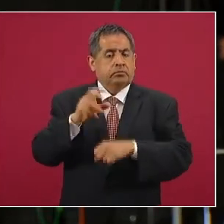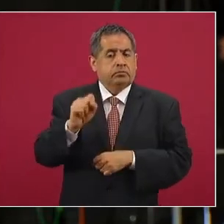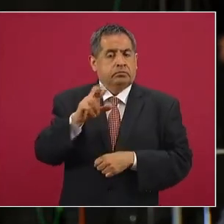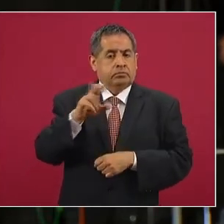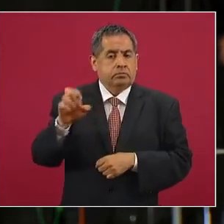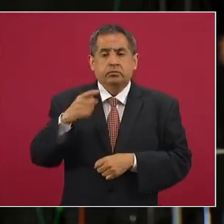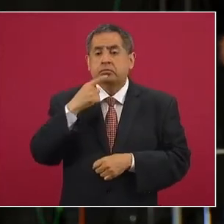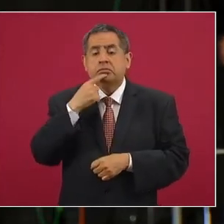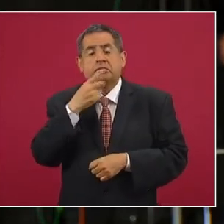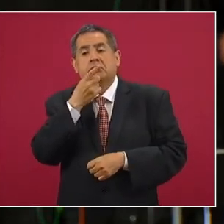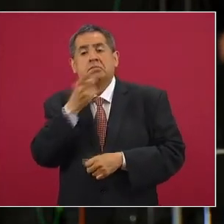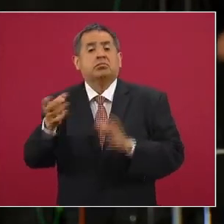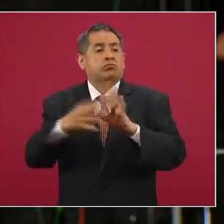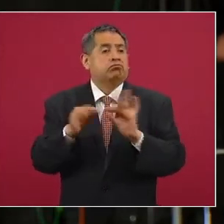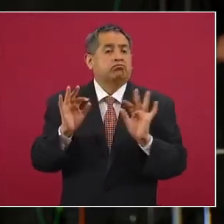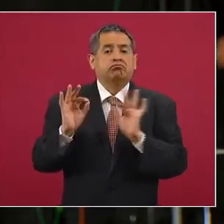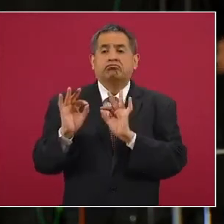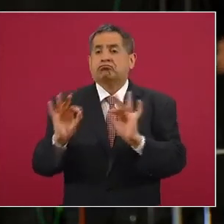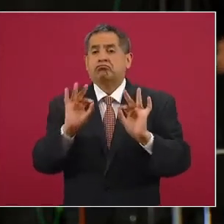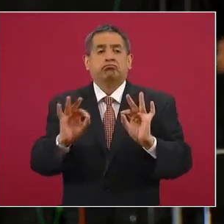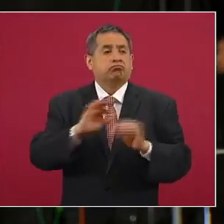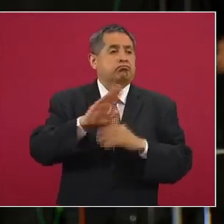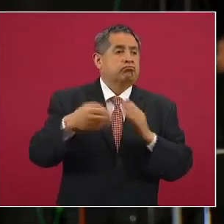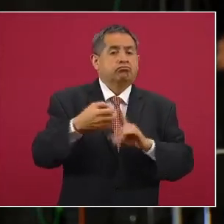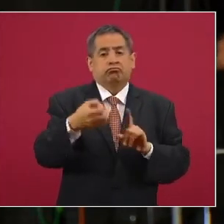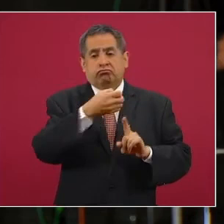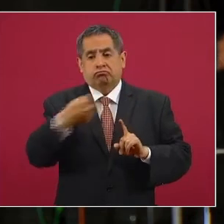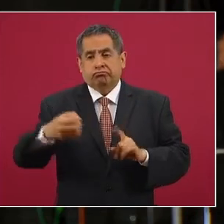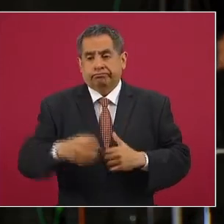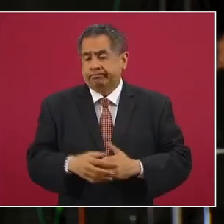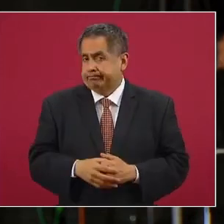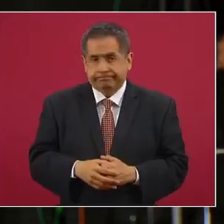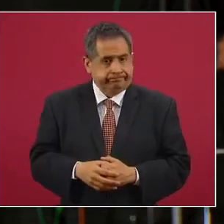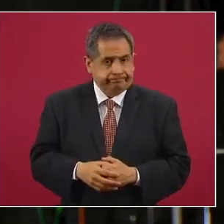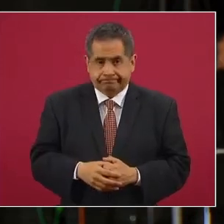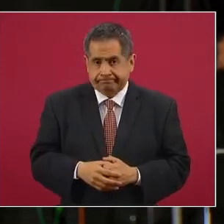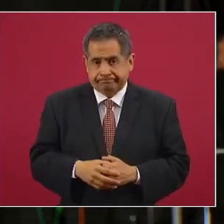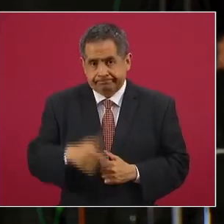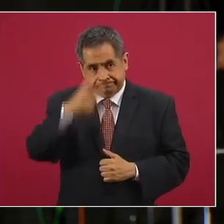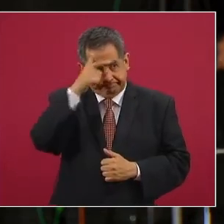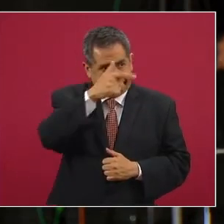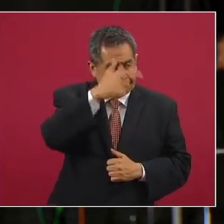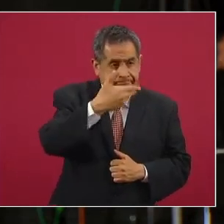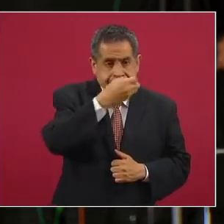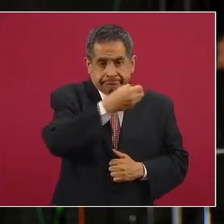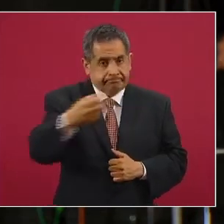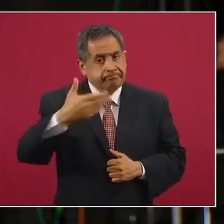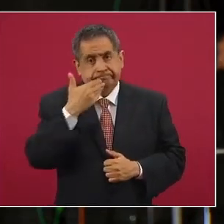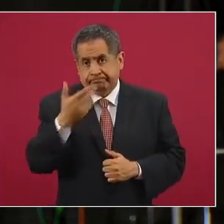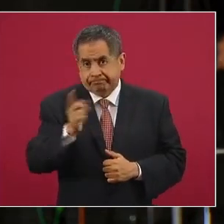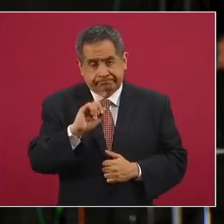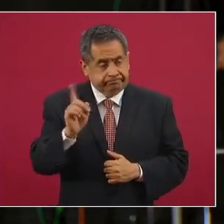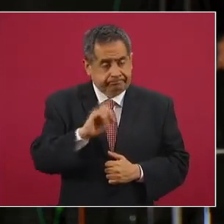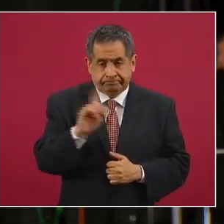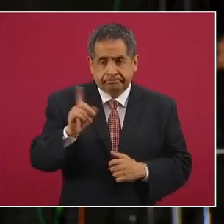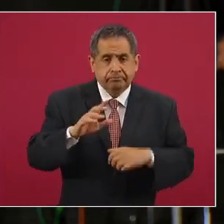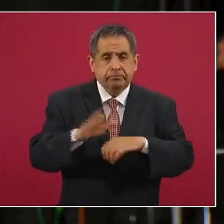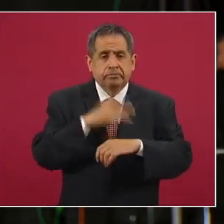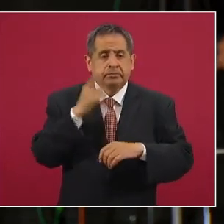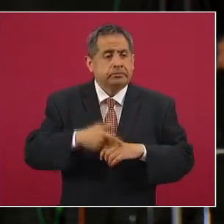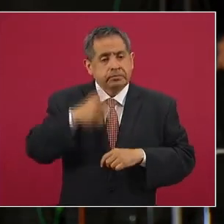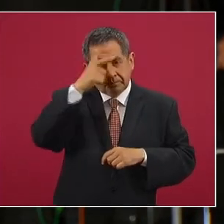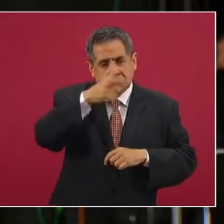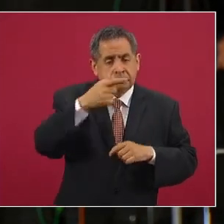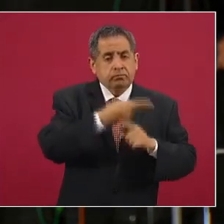Exteriores, diga que todo está en orden, la verdad es que no del todo está en orden, presidente, ya que